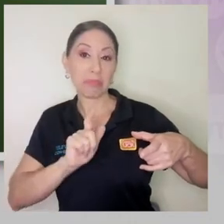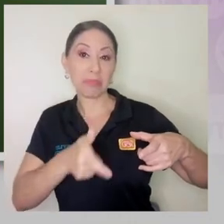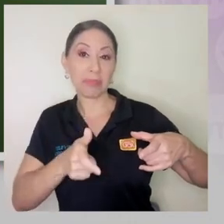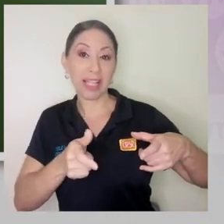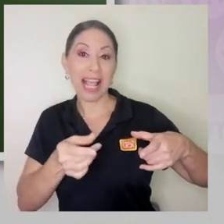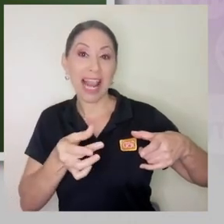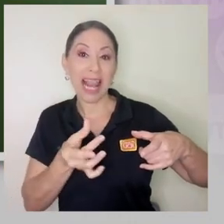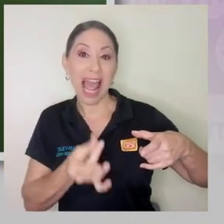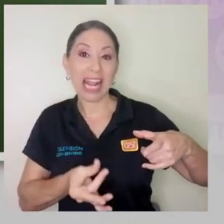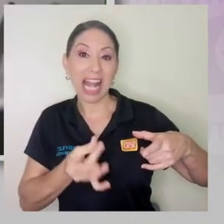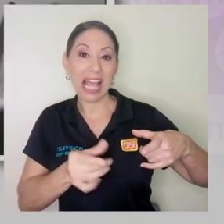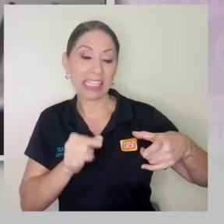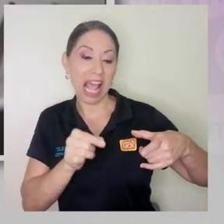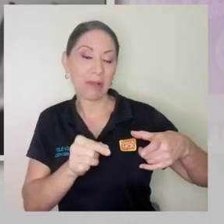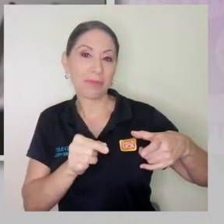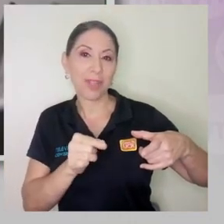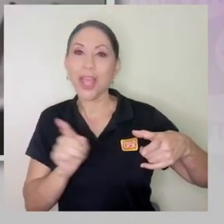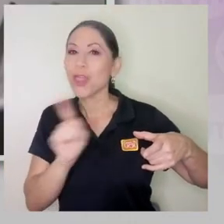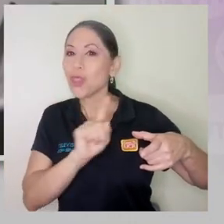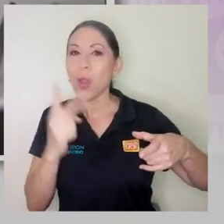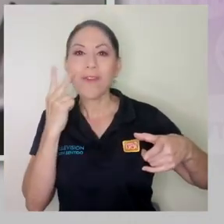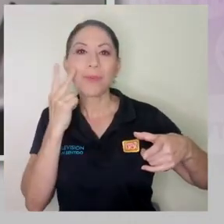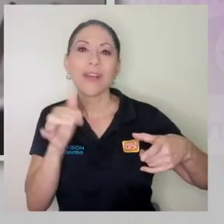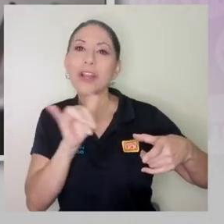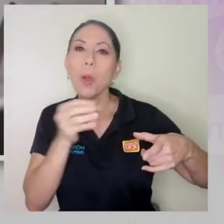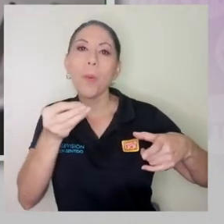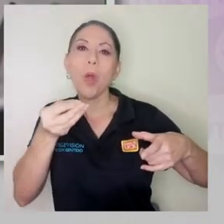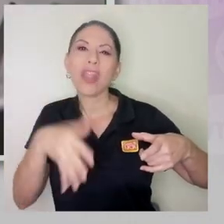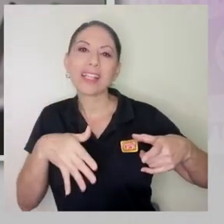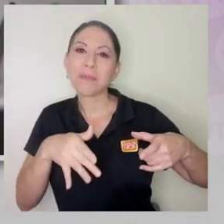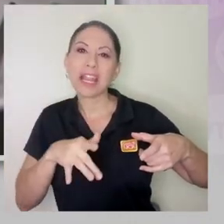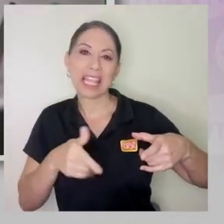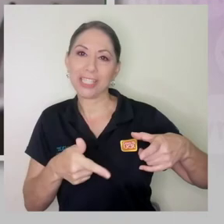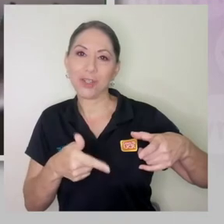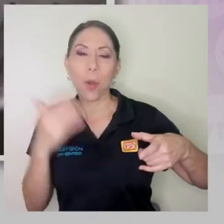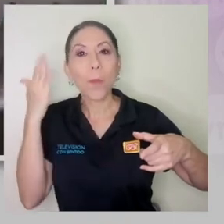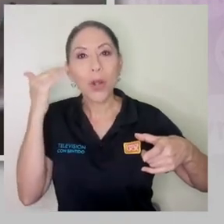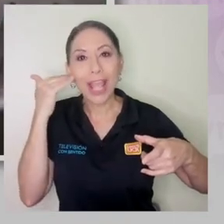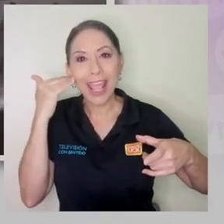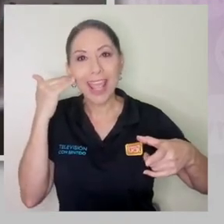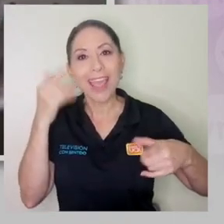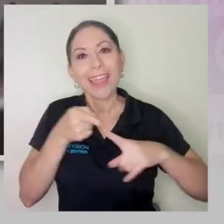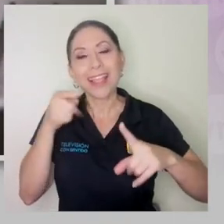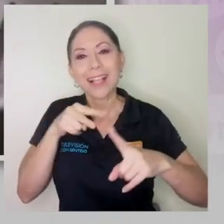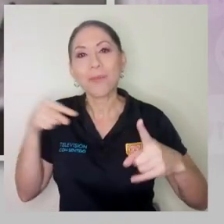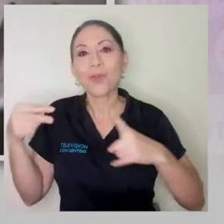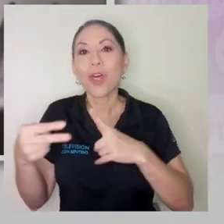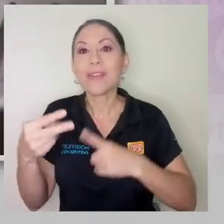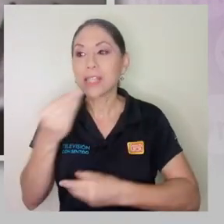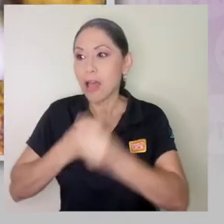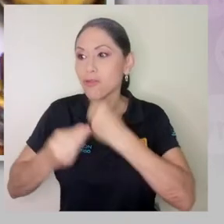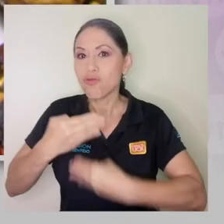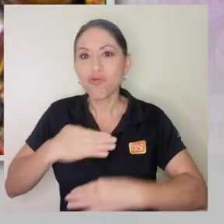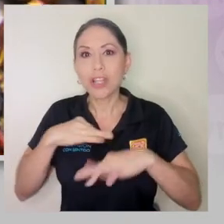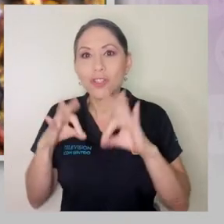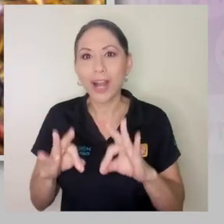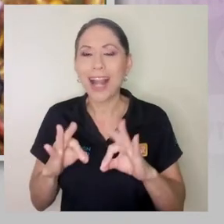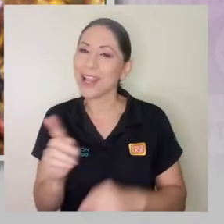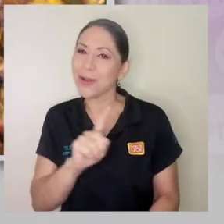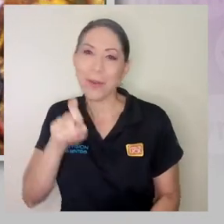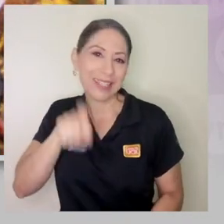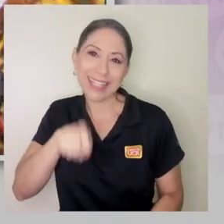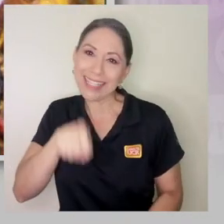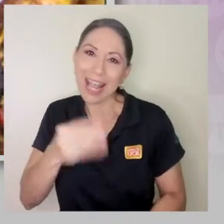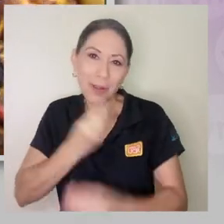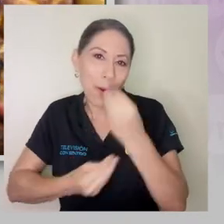chuleta, no lo íbamos a considerar desperdicio. ¿Por qué? Porque desde el punto de vista nutricional no es necesario